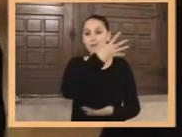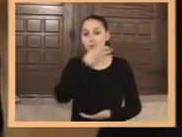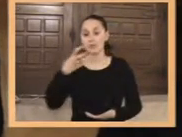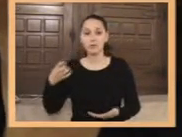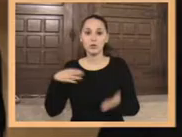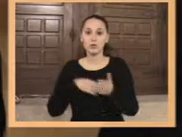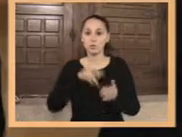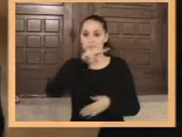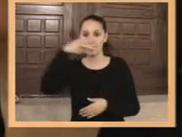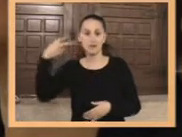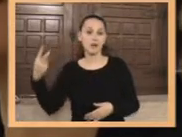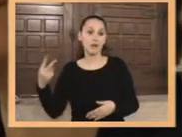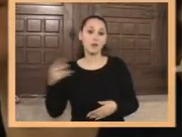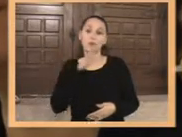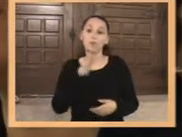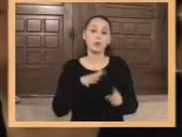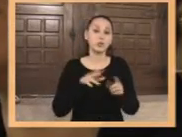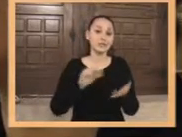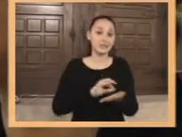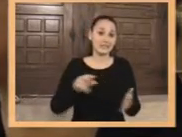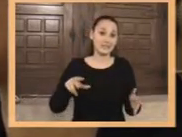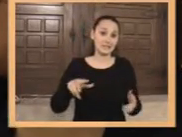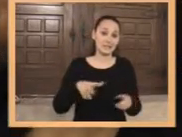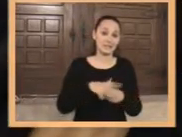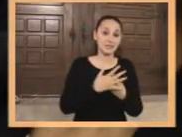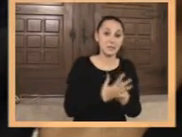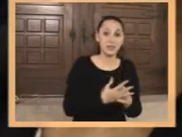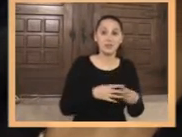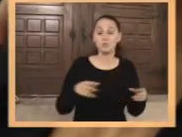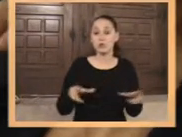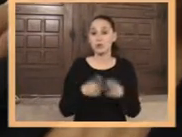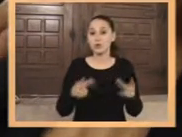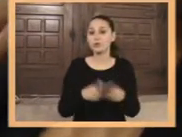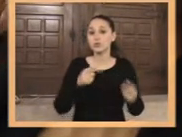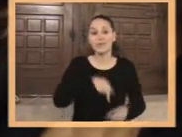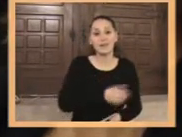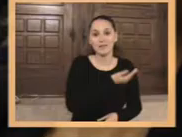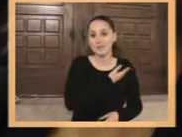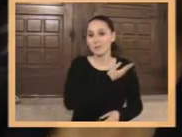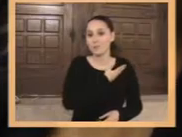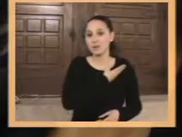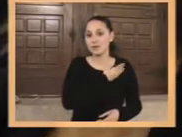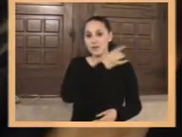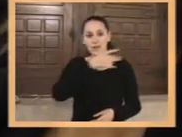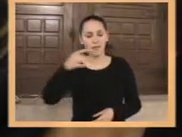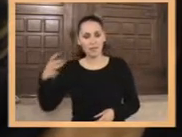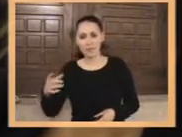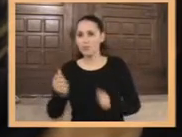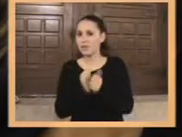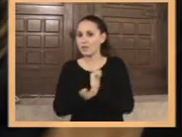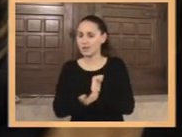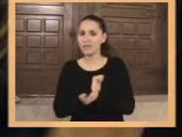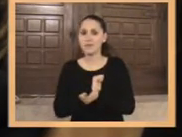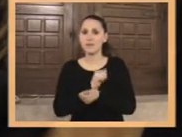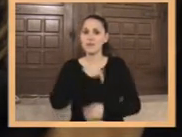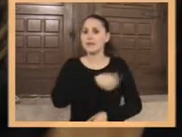euros cuando tenemos una situación social que es la que es en Plasencia y cuando tenemos un déficit que es el que es en Plasencia? Sea